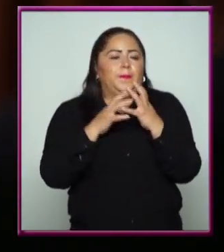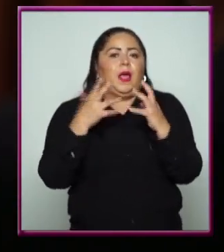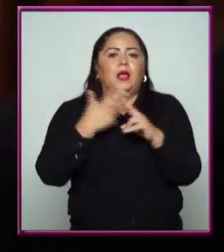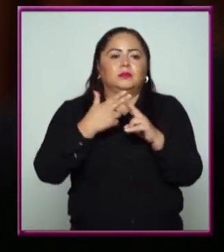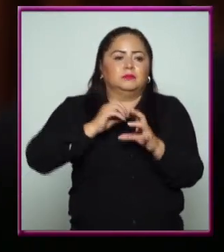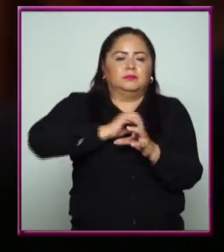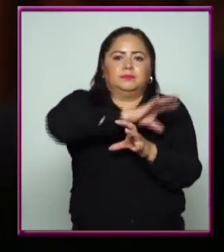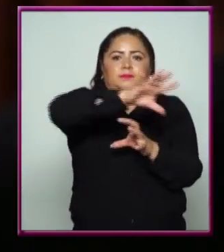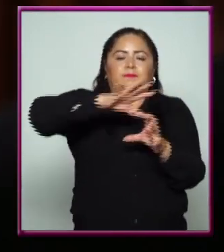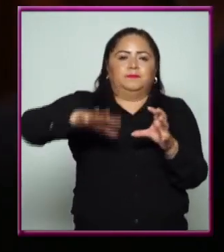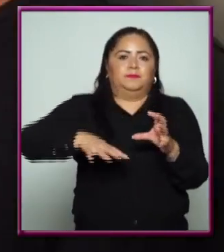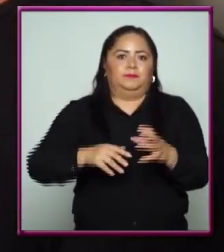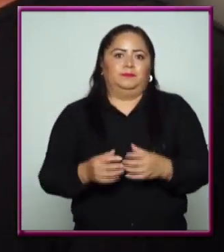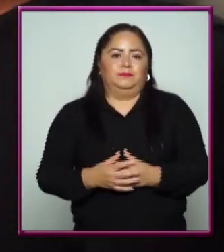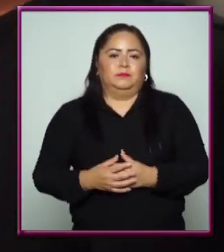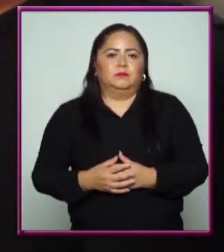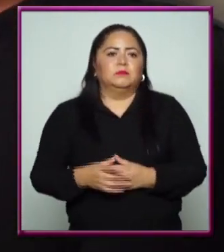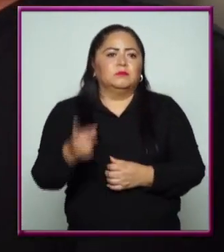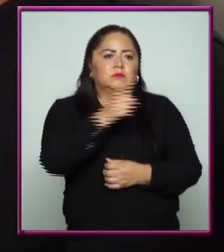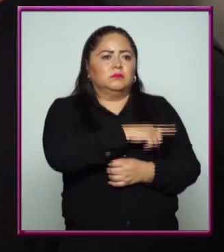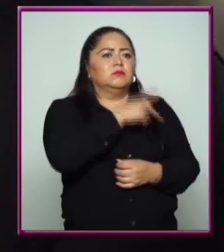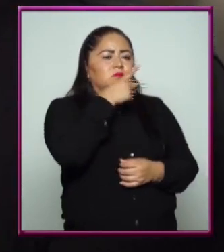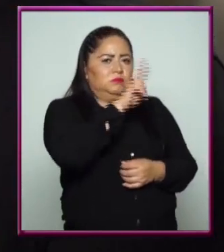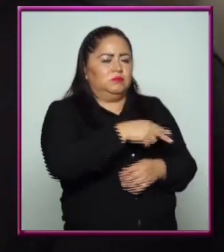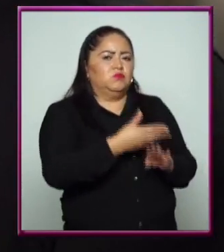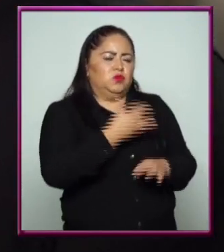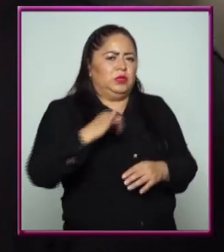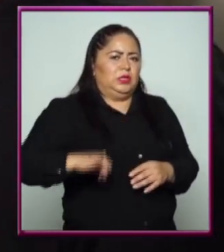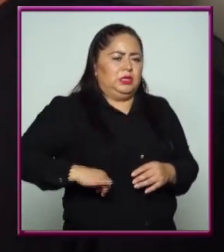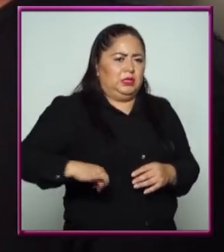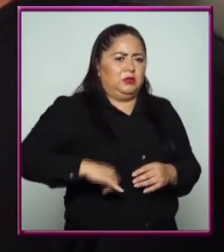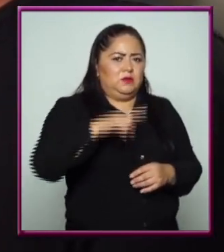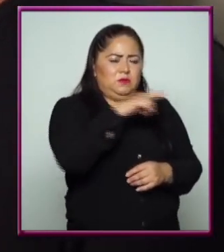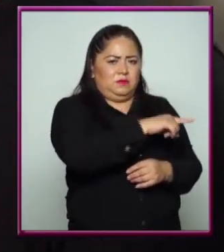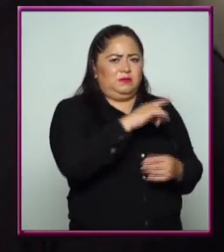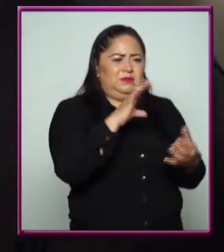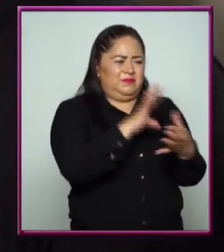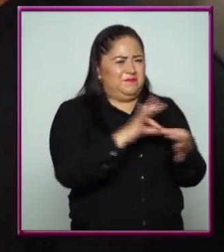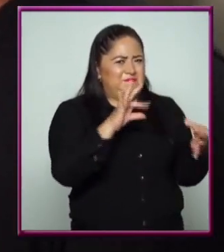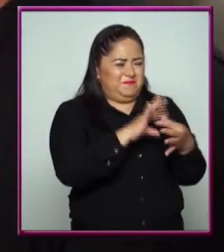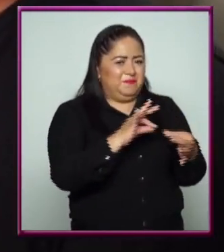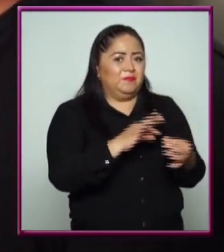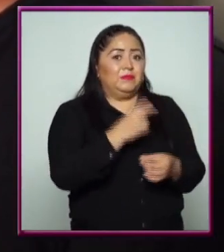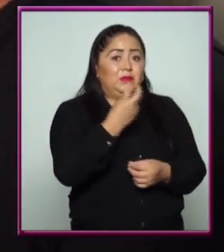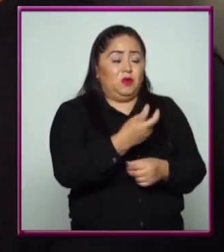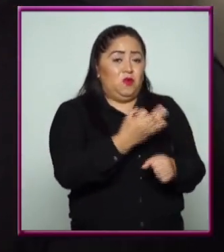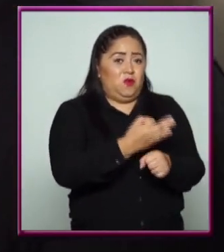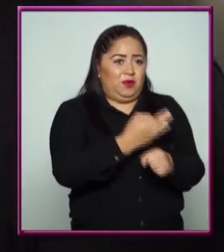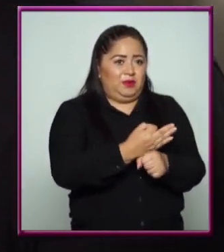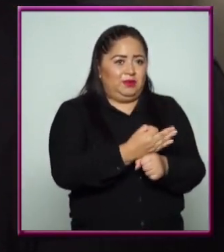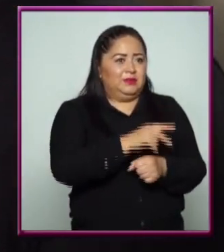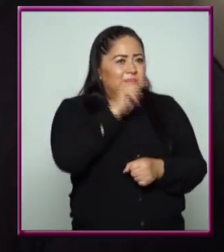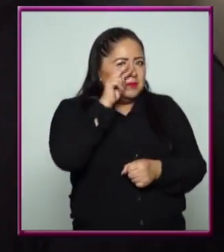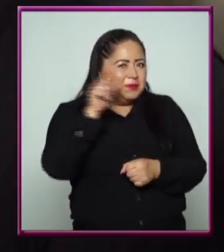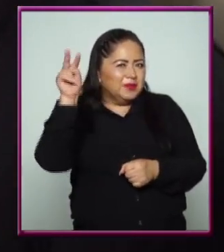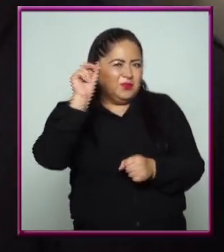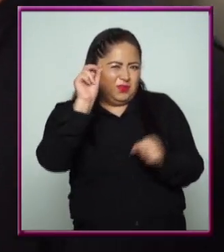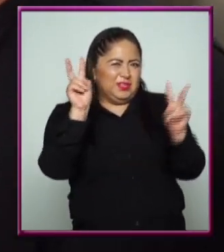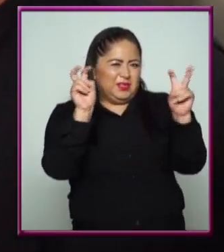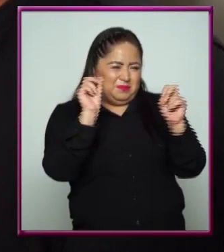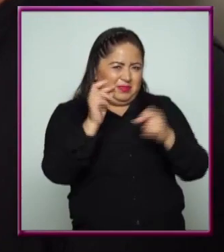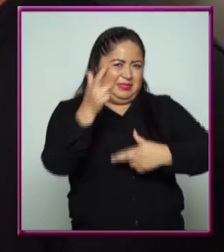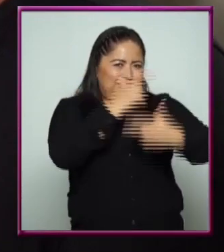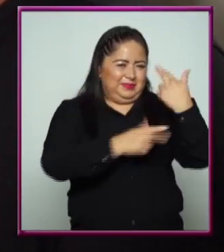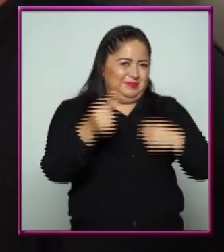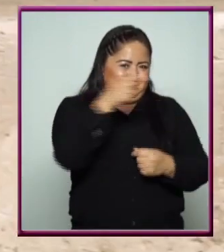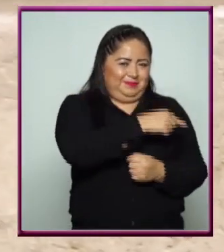extenderse hacia el medio interplanetario. Doctor Valdés, es muy interesante lo que nos plantea. En este momento vamos a ir a ver unos temas y